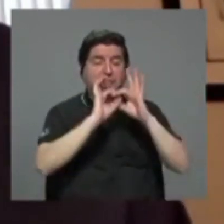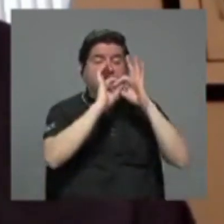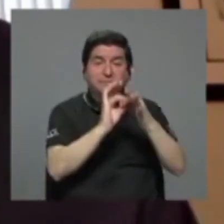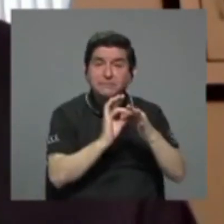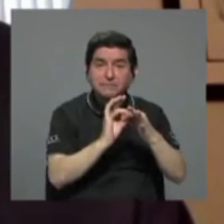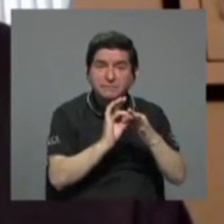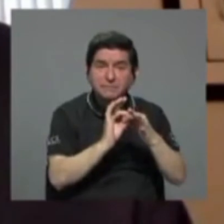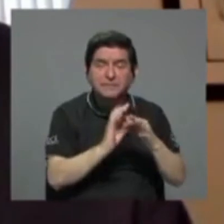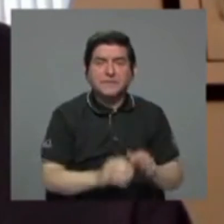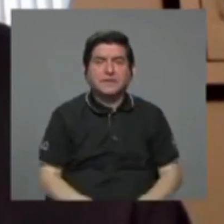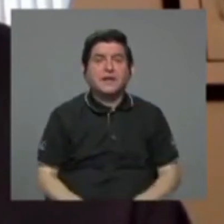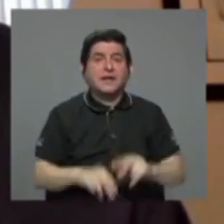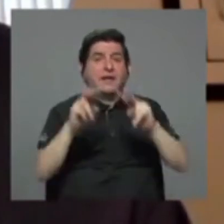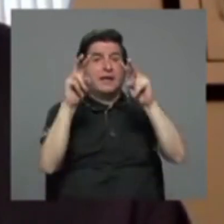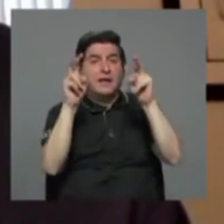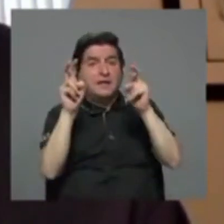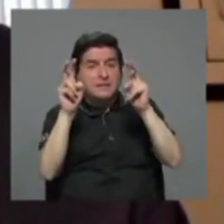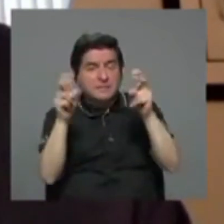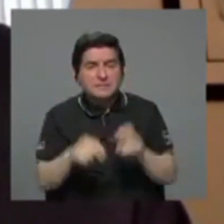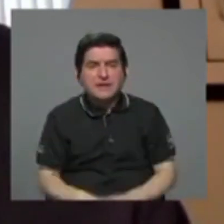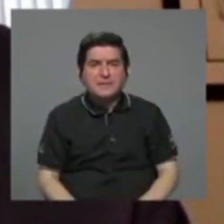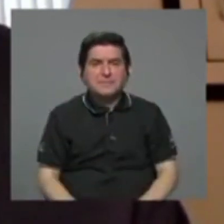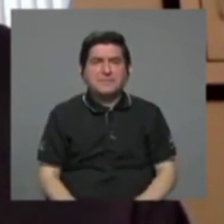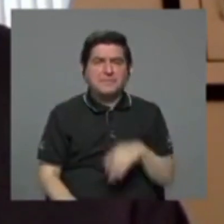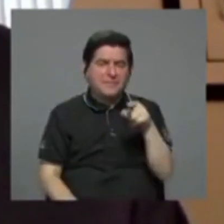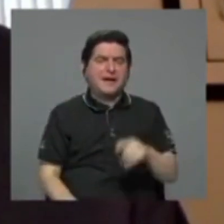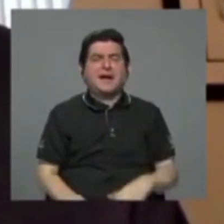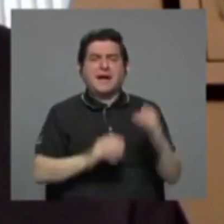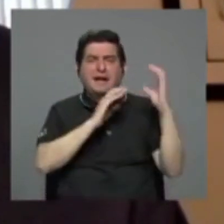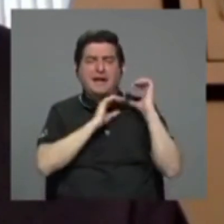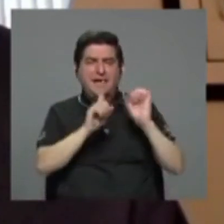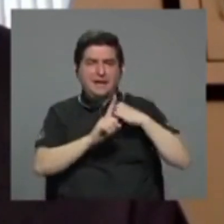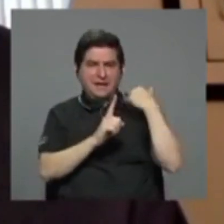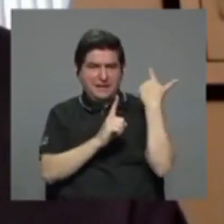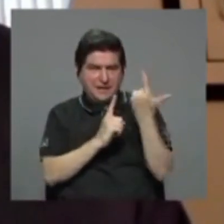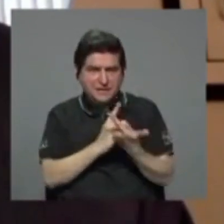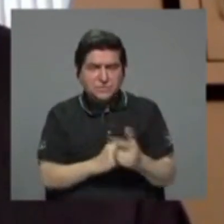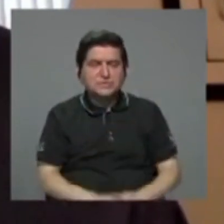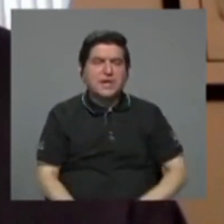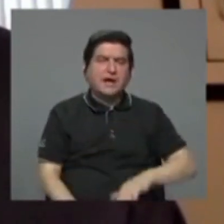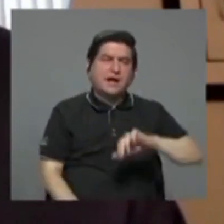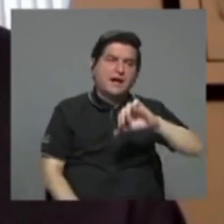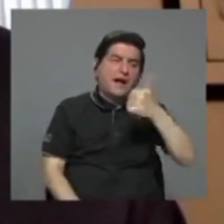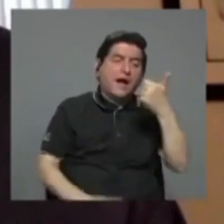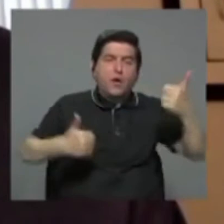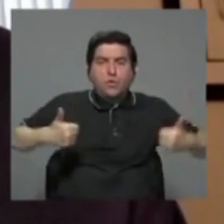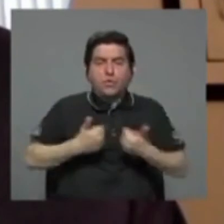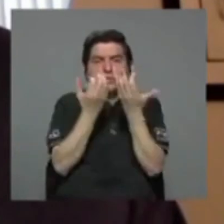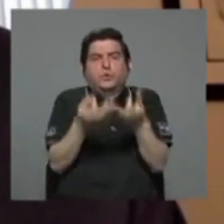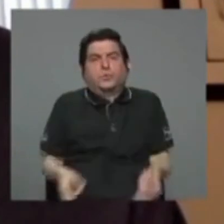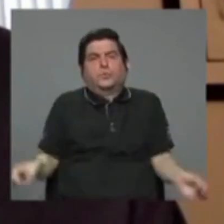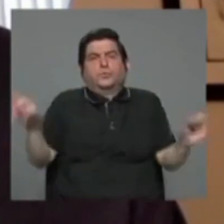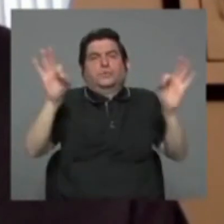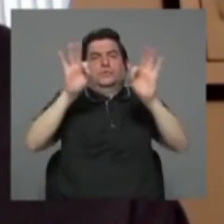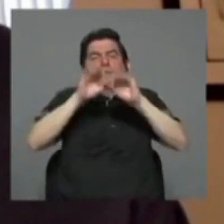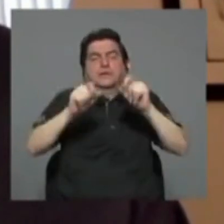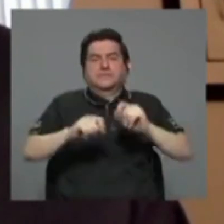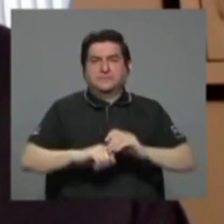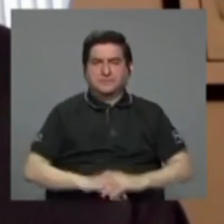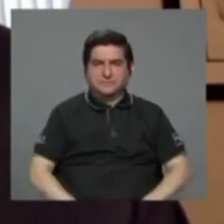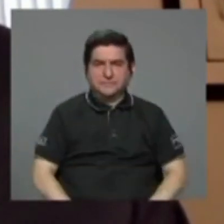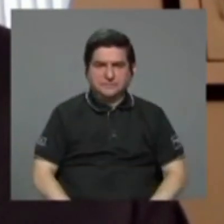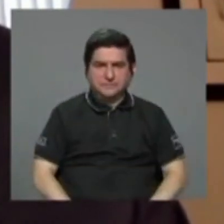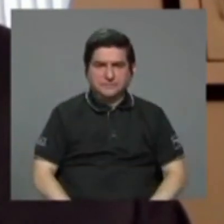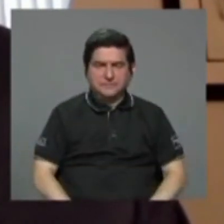vinculado por el tema de las cargas sociales a otro desafío importante, que es